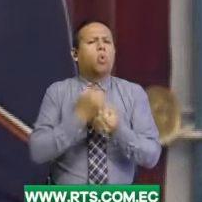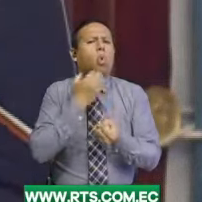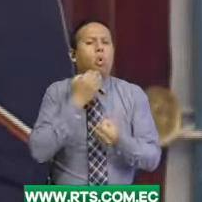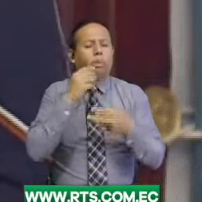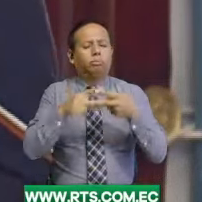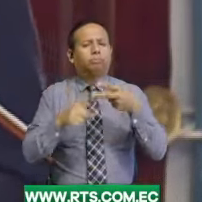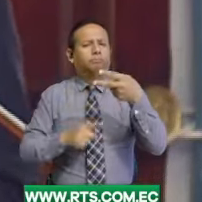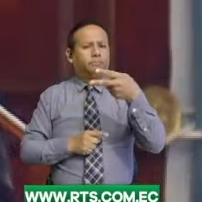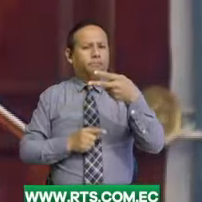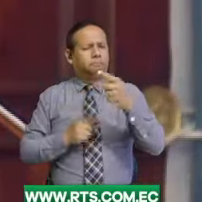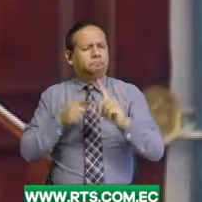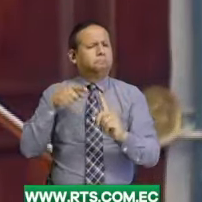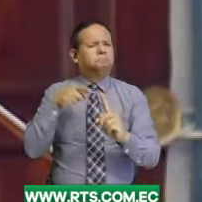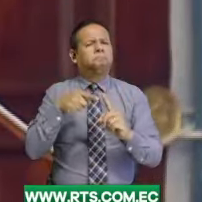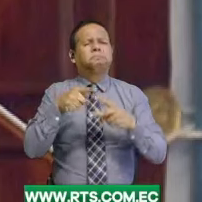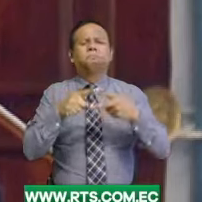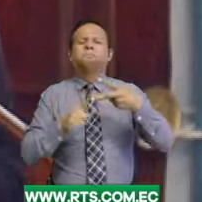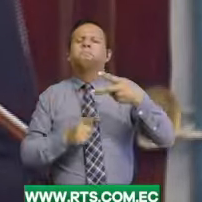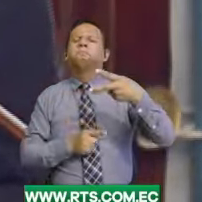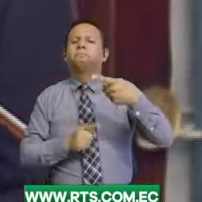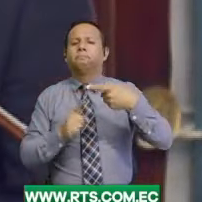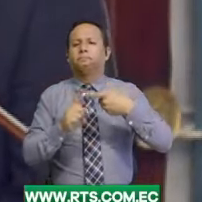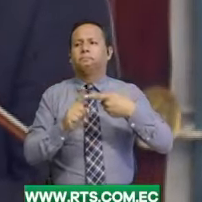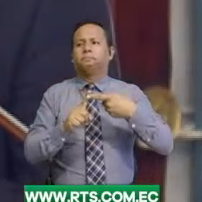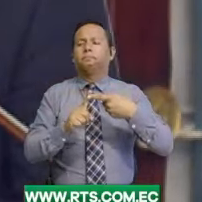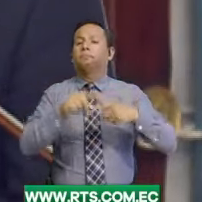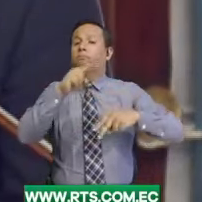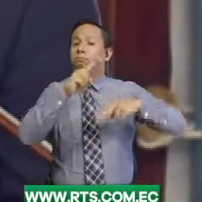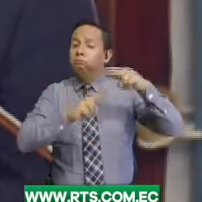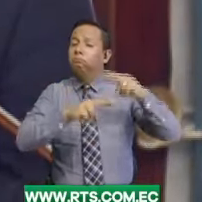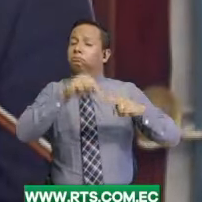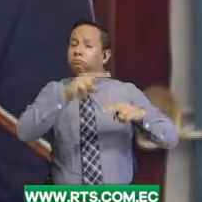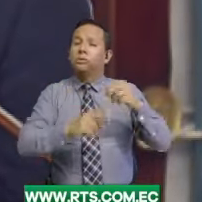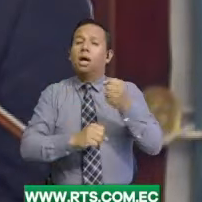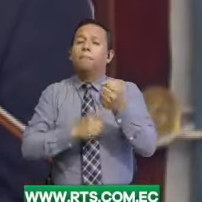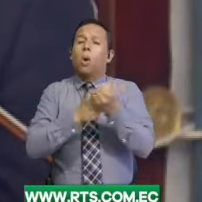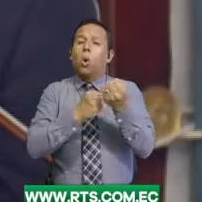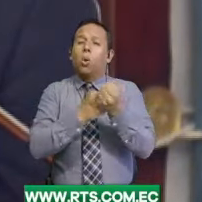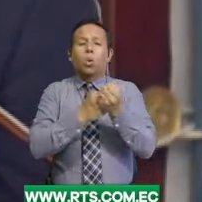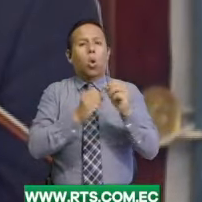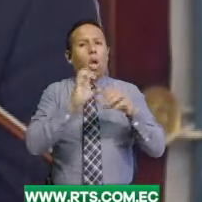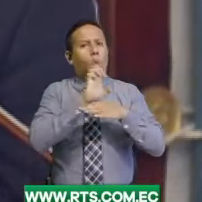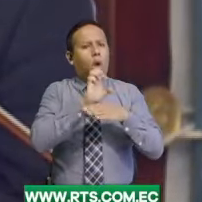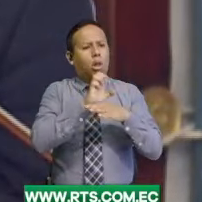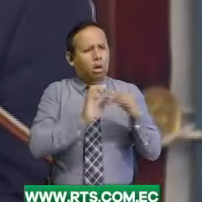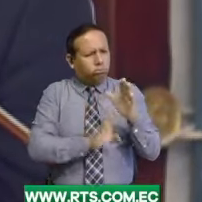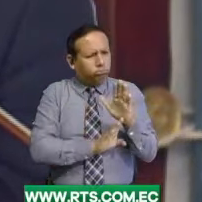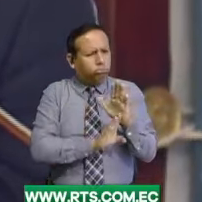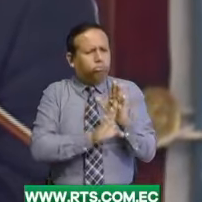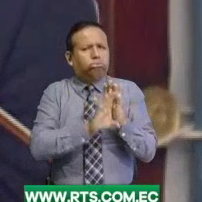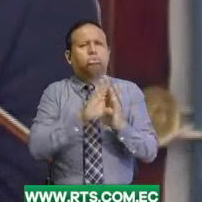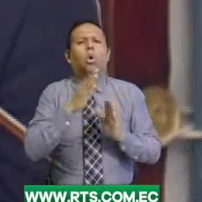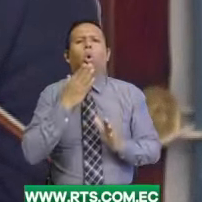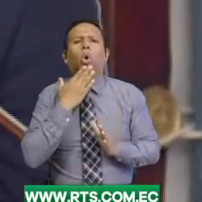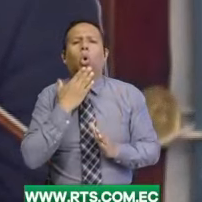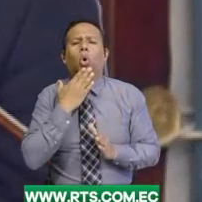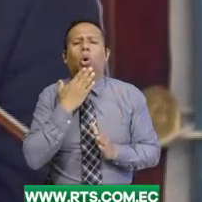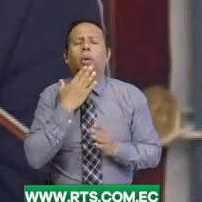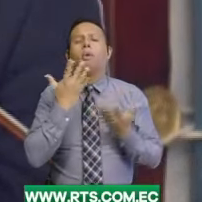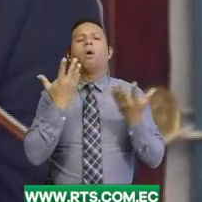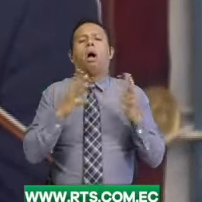La primera meta es de contribuir al desarrollo del Ecuador utilizando